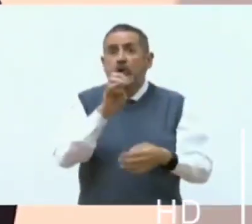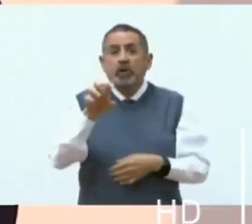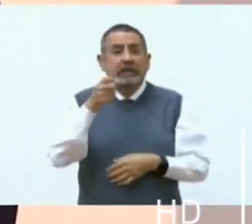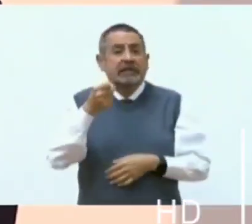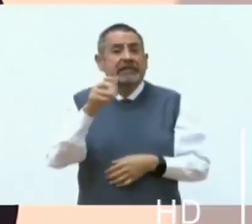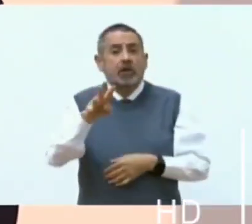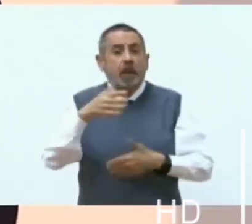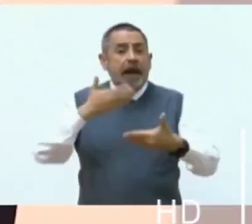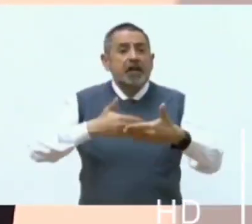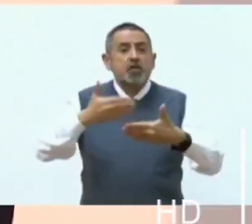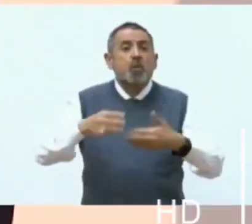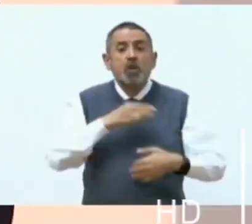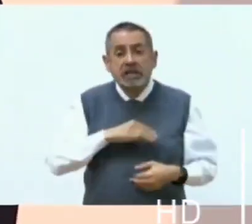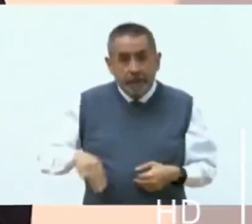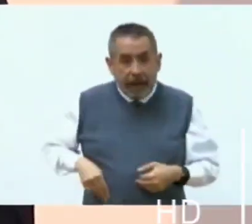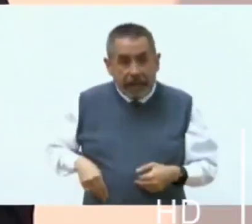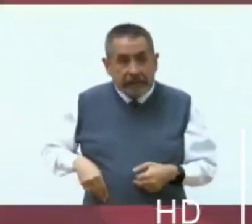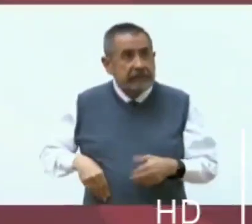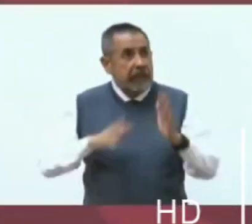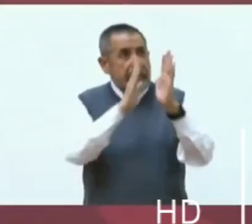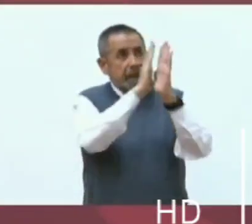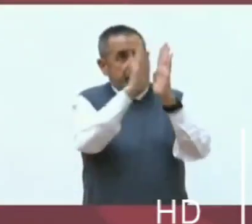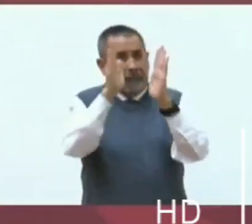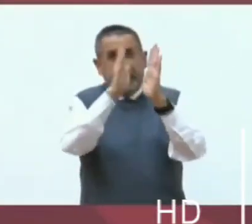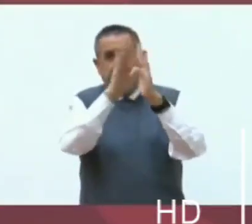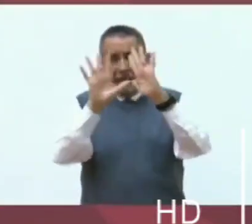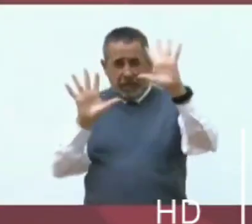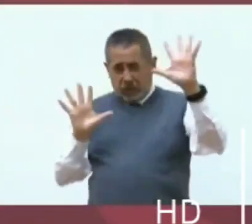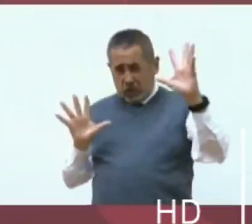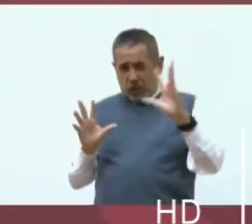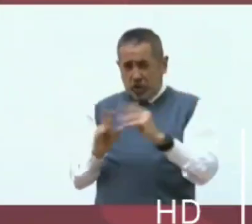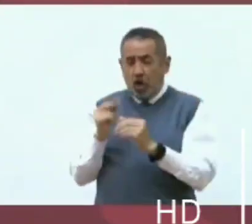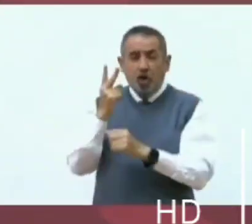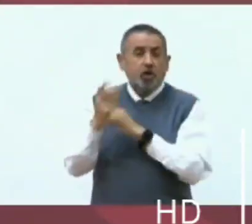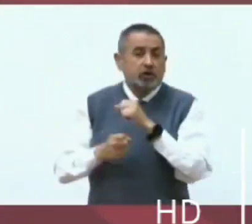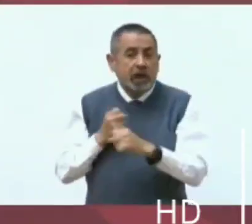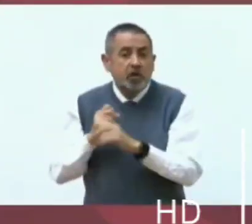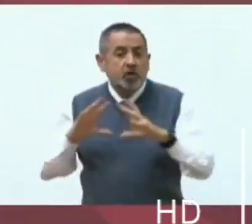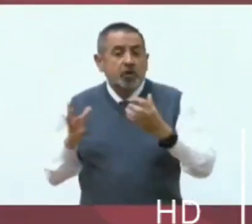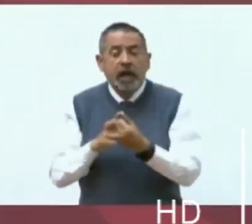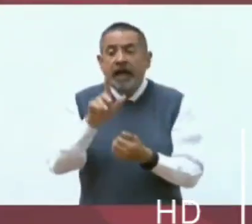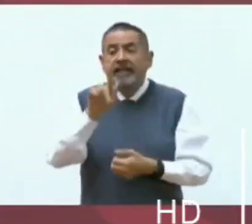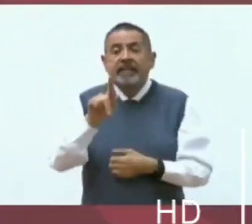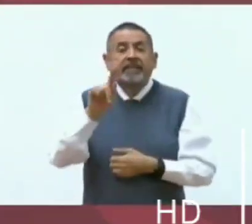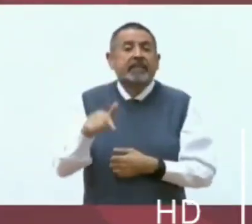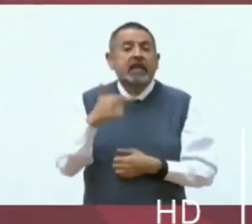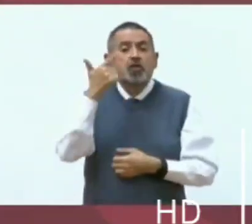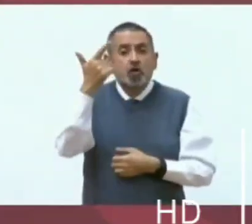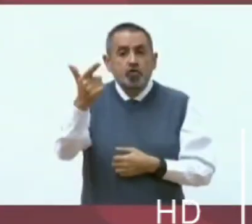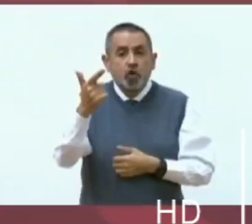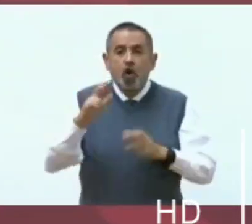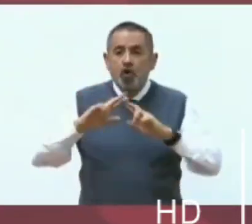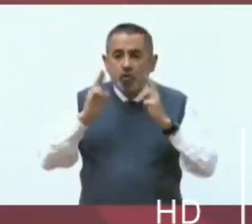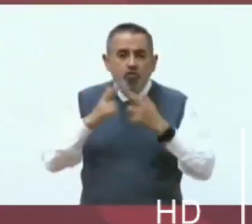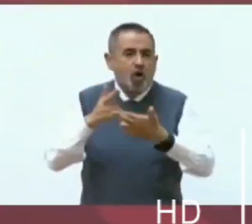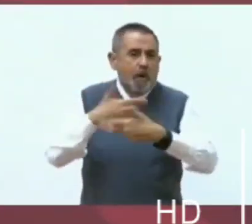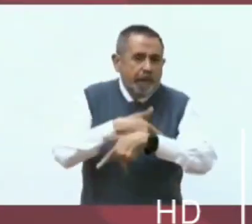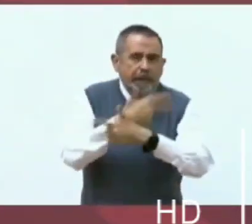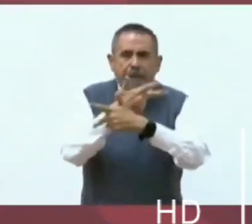2.469 archivos municipales. En 2 años, hemos llevado a cabo 78 sesiones